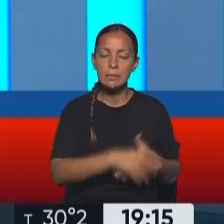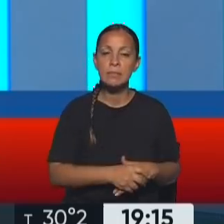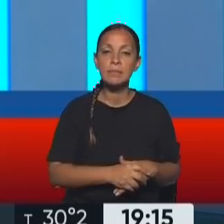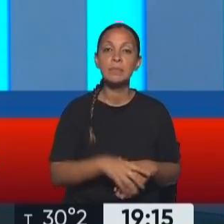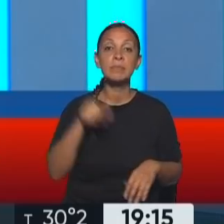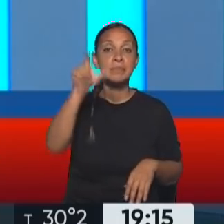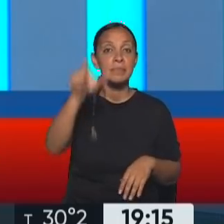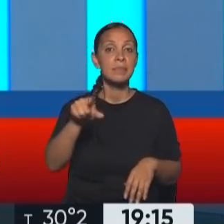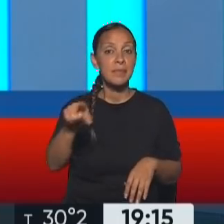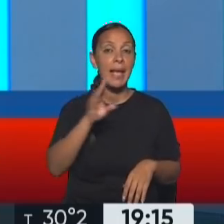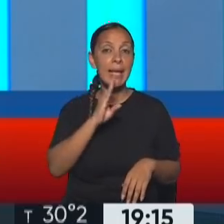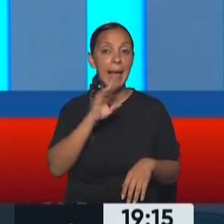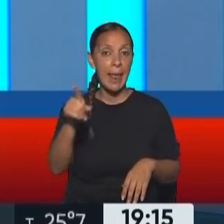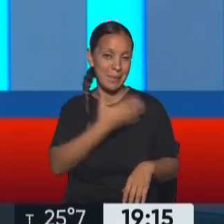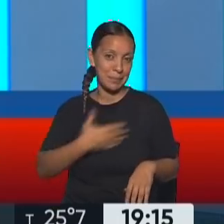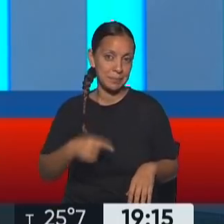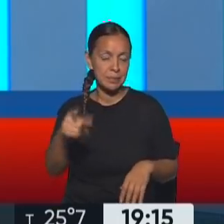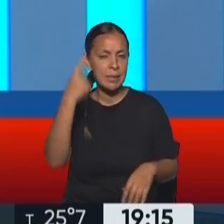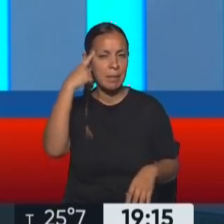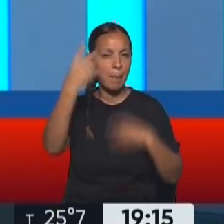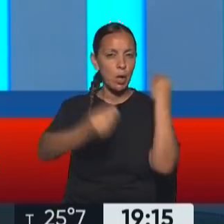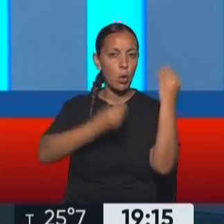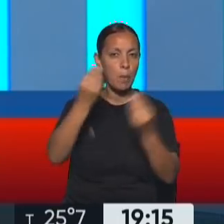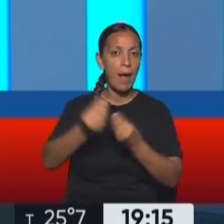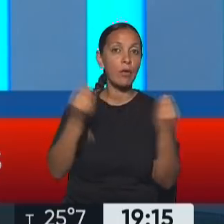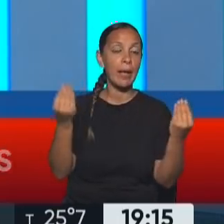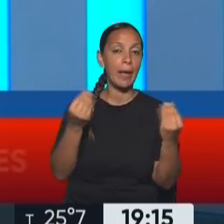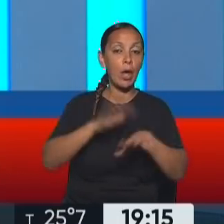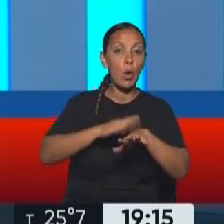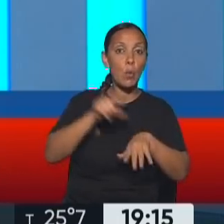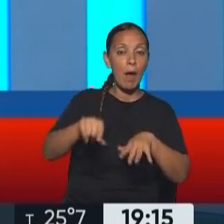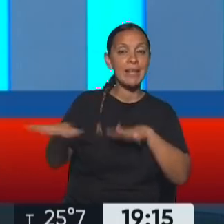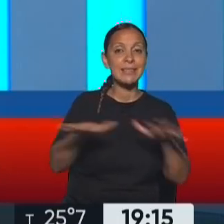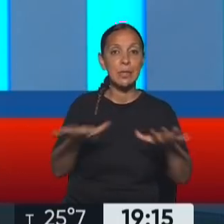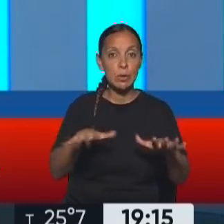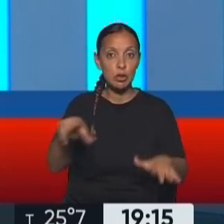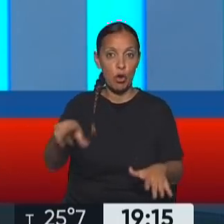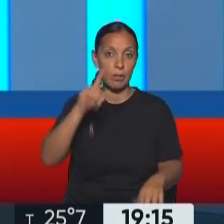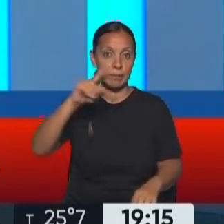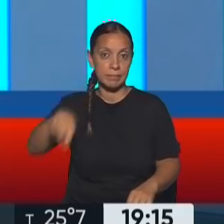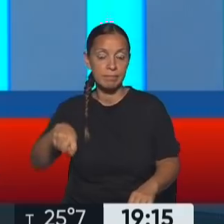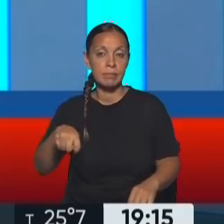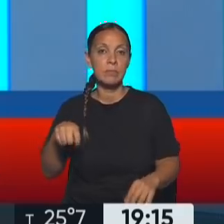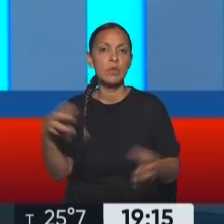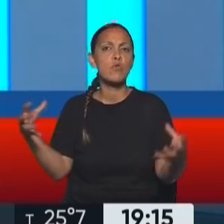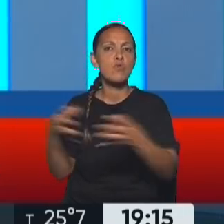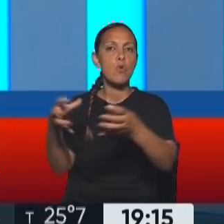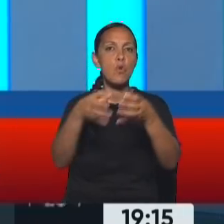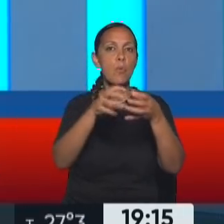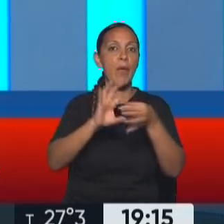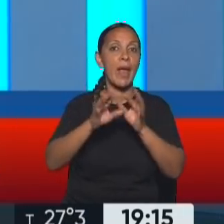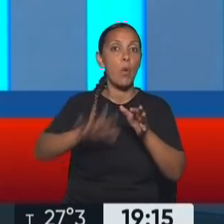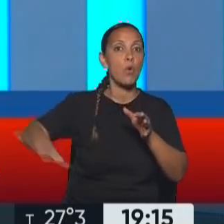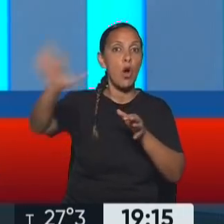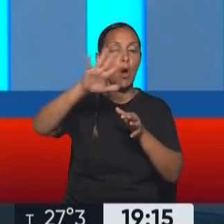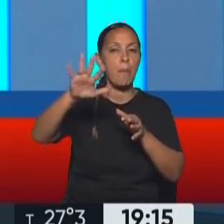preocupa a Bennett y a Israel es que todo este conflicto lo que ha generado es que los sectores pro-nazi en toda Europa